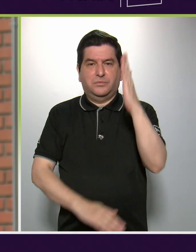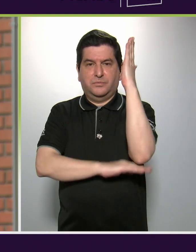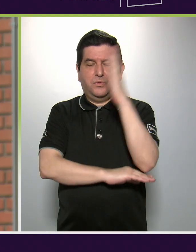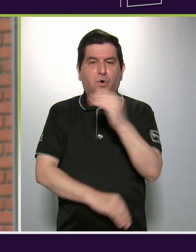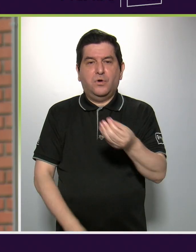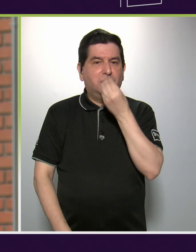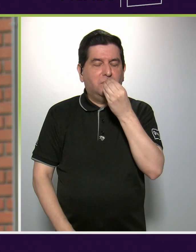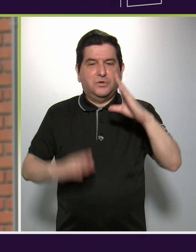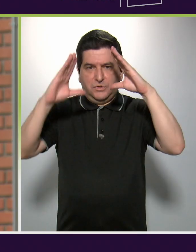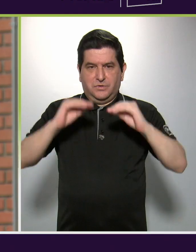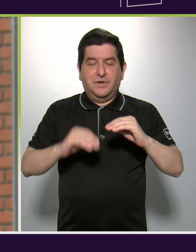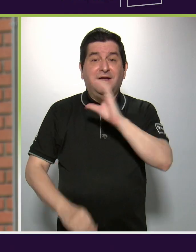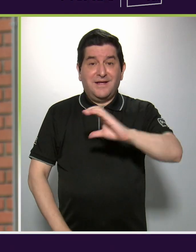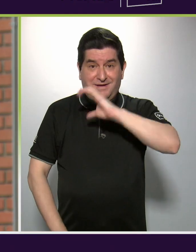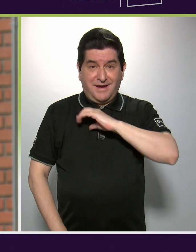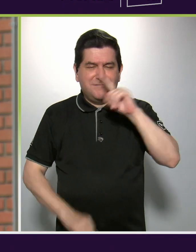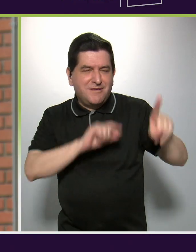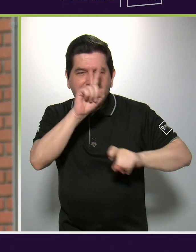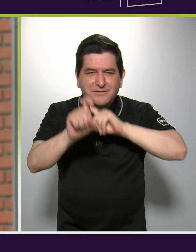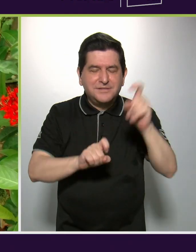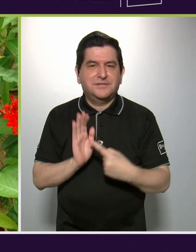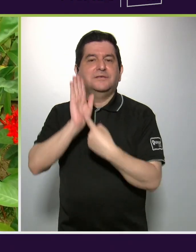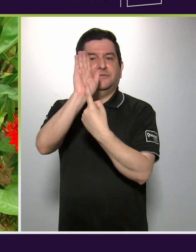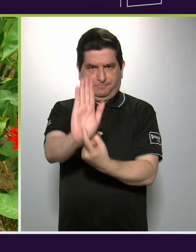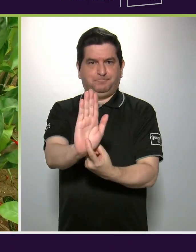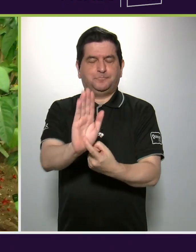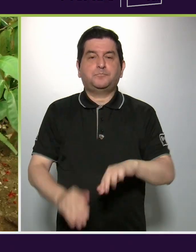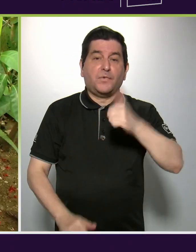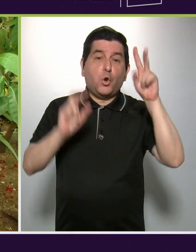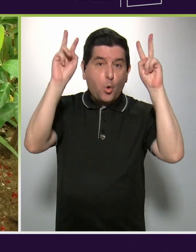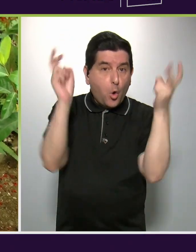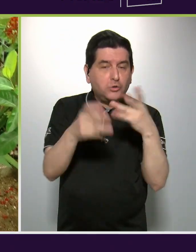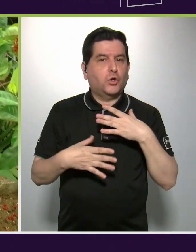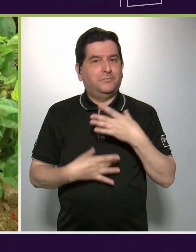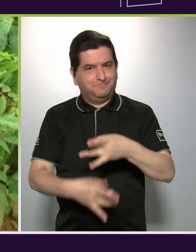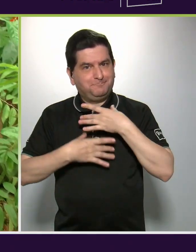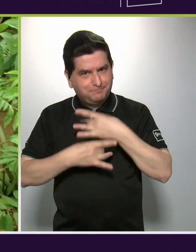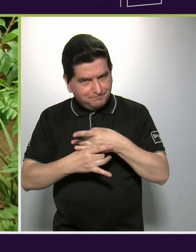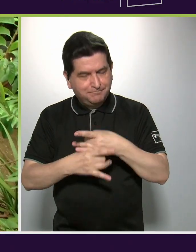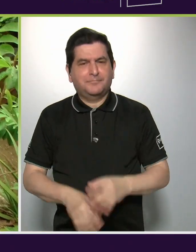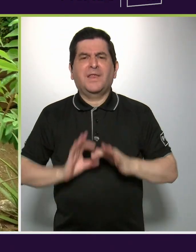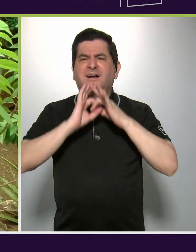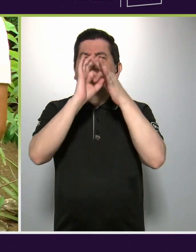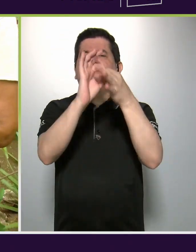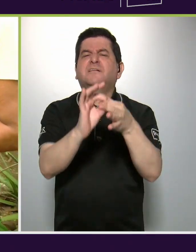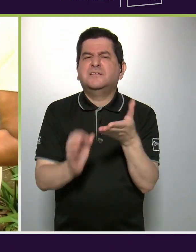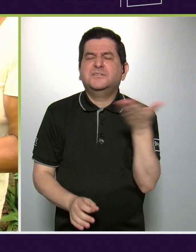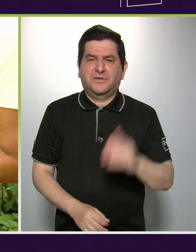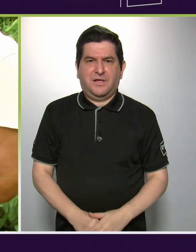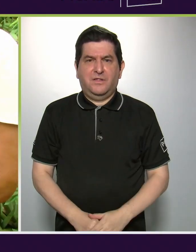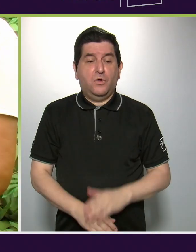son características que dentro de esa gran encuesta uno puede visualizar. Y otro tema también interesante que tiene que ver